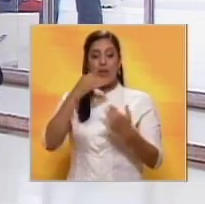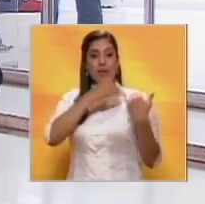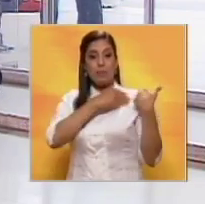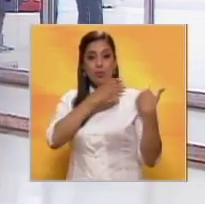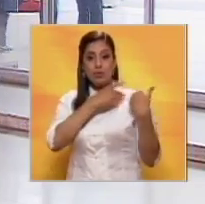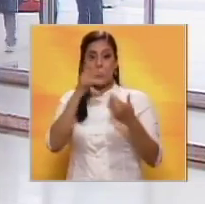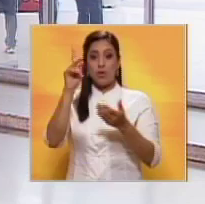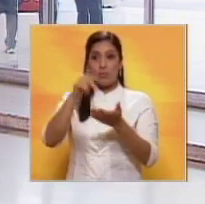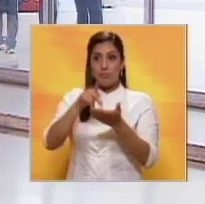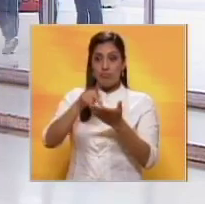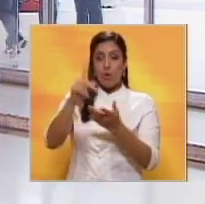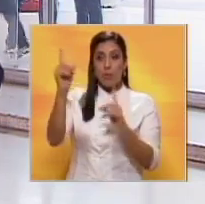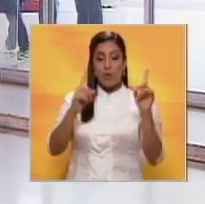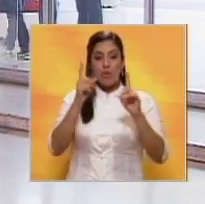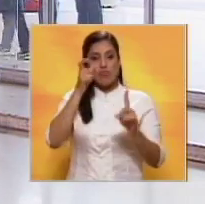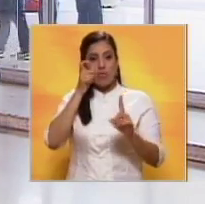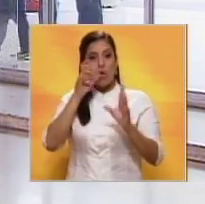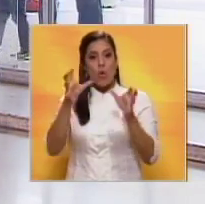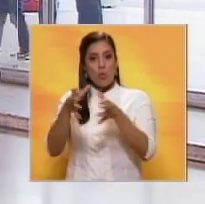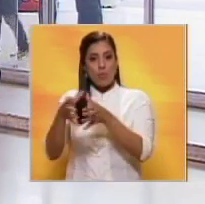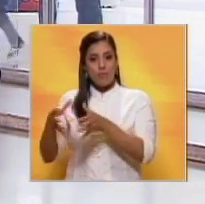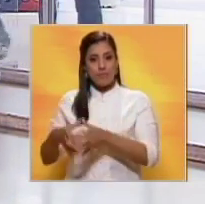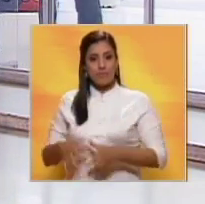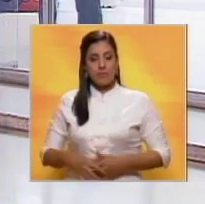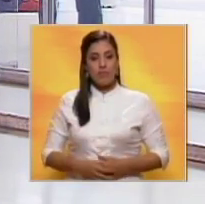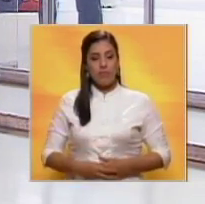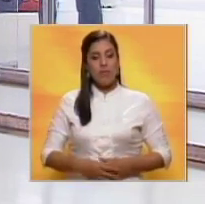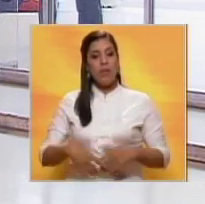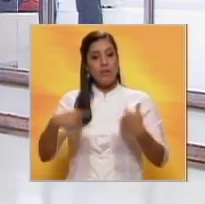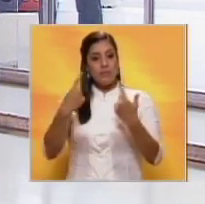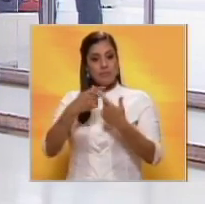grupos de electores y observadores sectoriales.